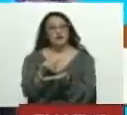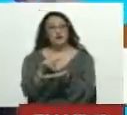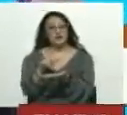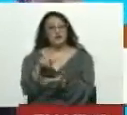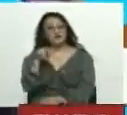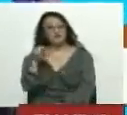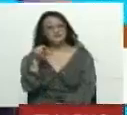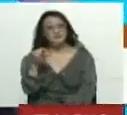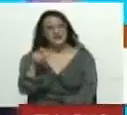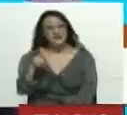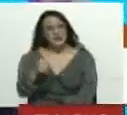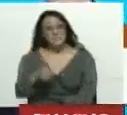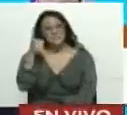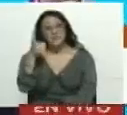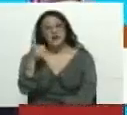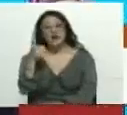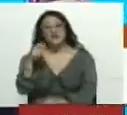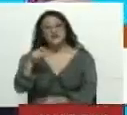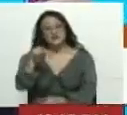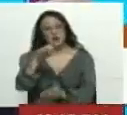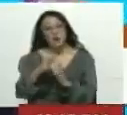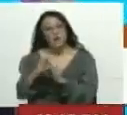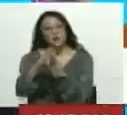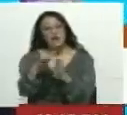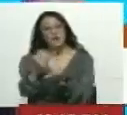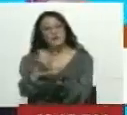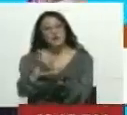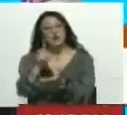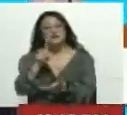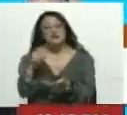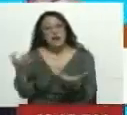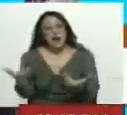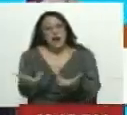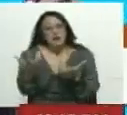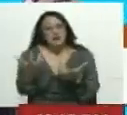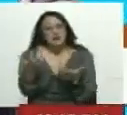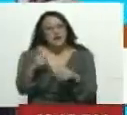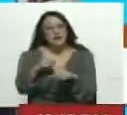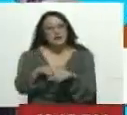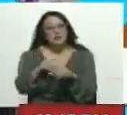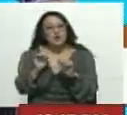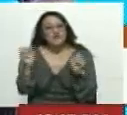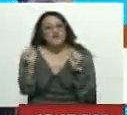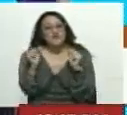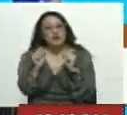para esta comunidad era la calefacción Durante los tiempos de frío